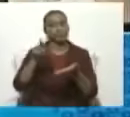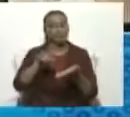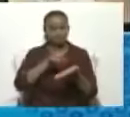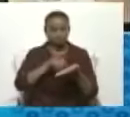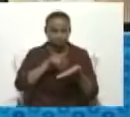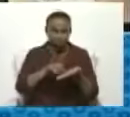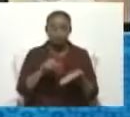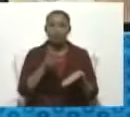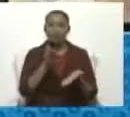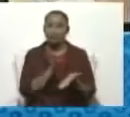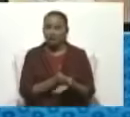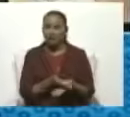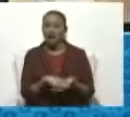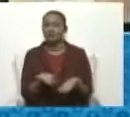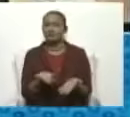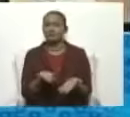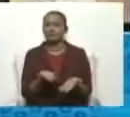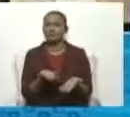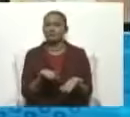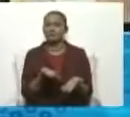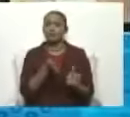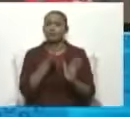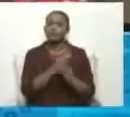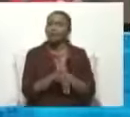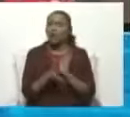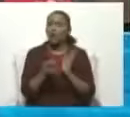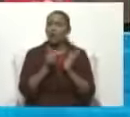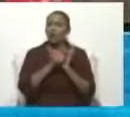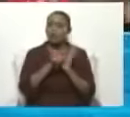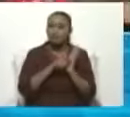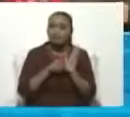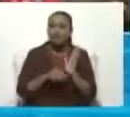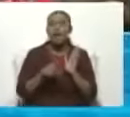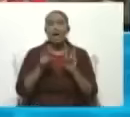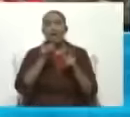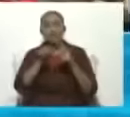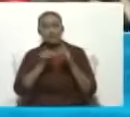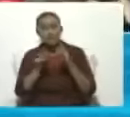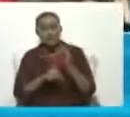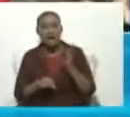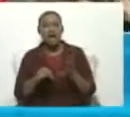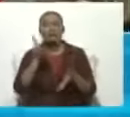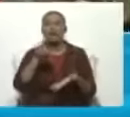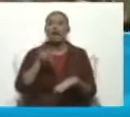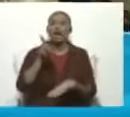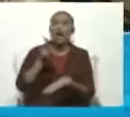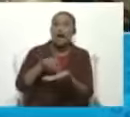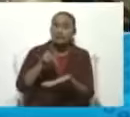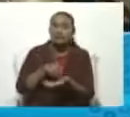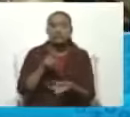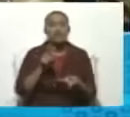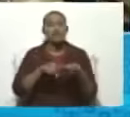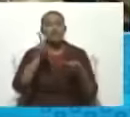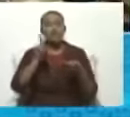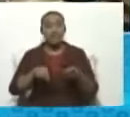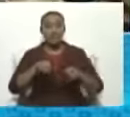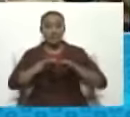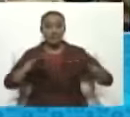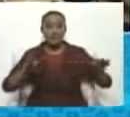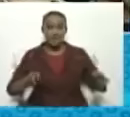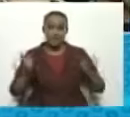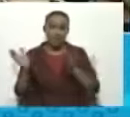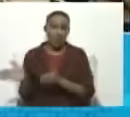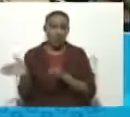viernes, eventos de recepción del material, eventos de asistencia, eventos de instalación de las mesas